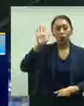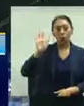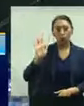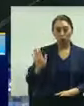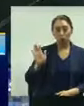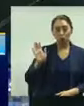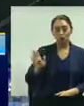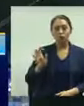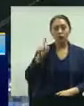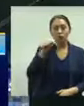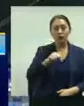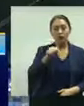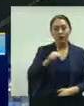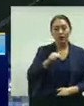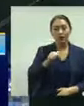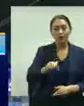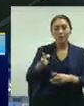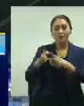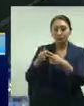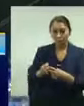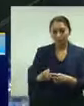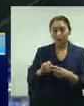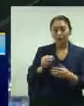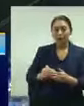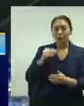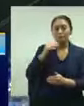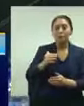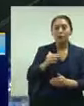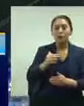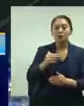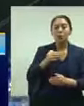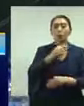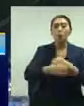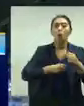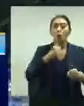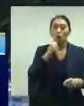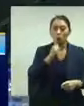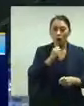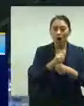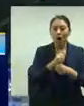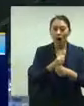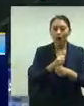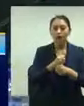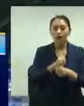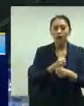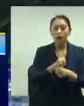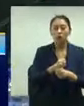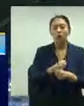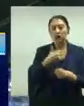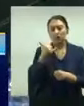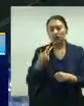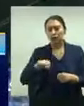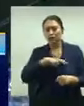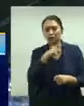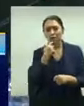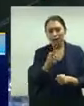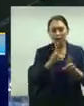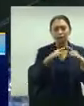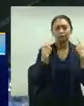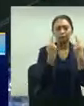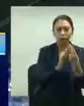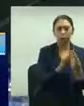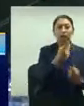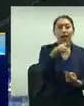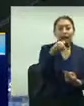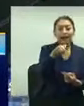todo, de este financiamiento para el siguiente ejercicio fiscal. Como le hacíamos mención en alguna de las reuniones, es presupuesto que